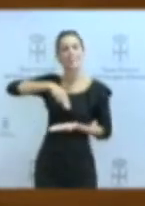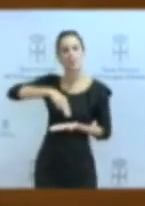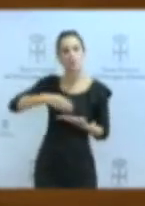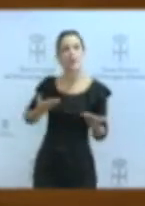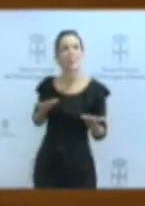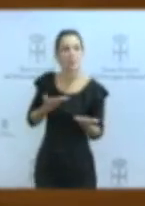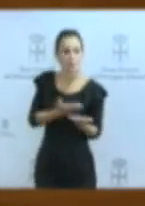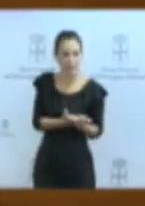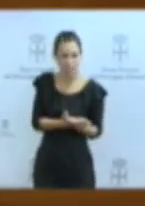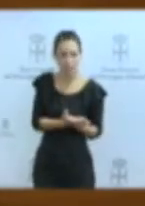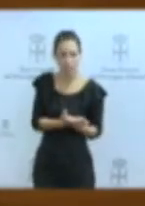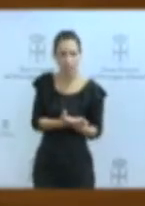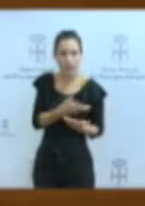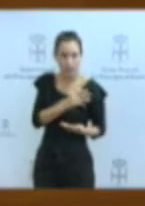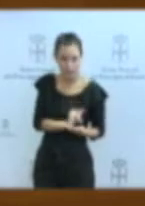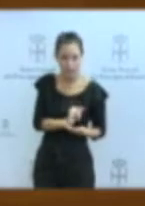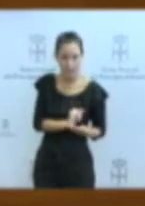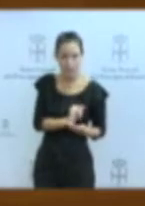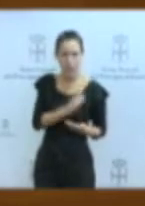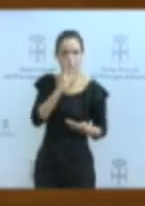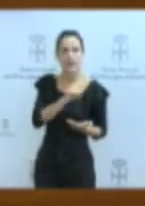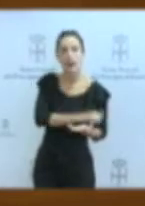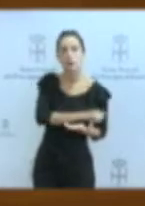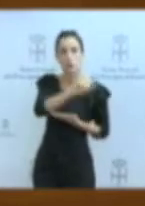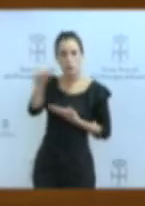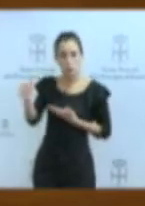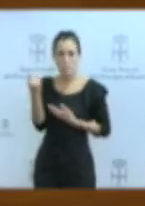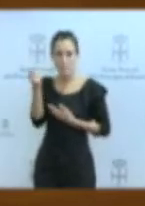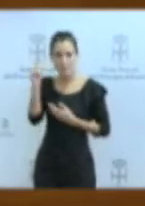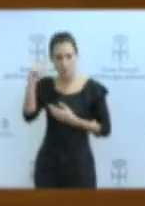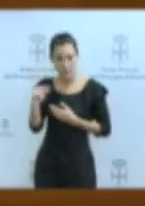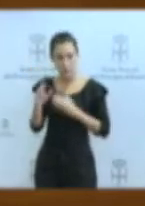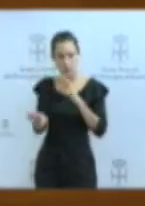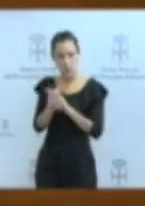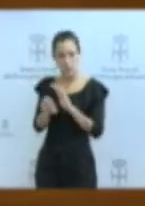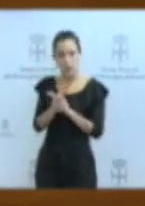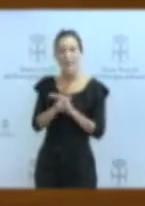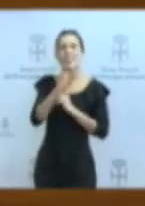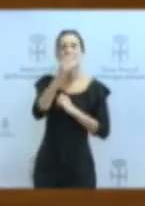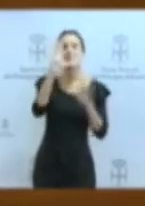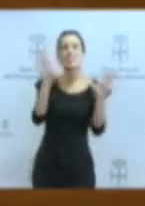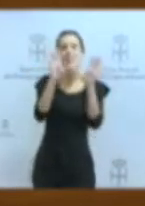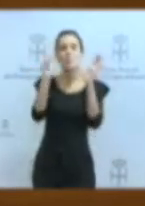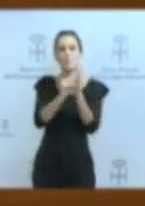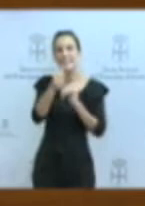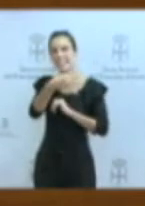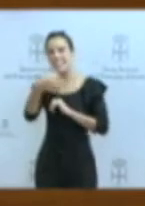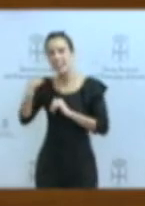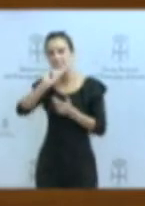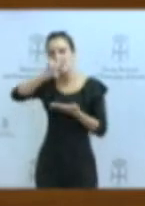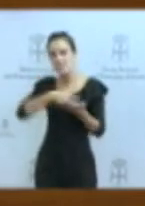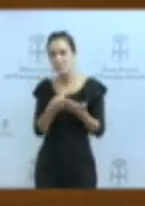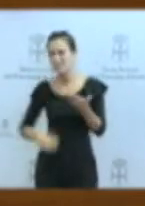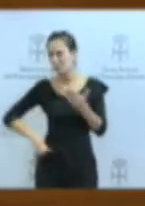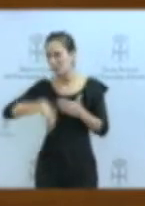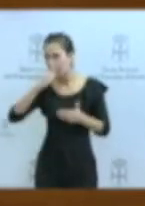línea aérea low cost con más de 10.100 firmas y que afecta a un montón de gente, que yo le tengo que decir,